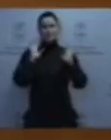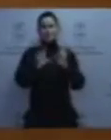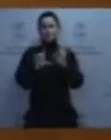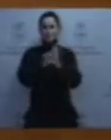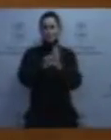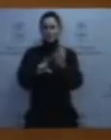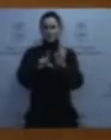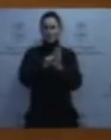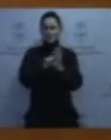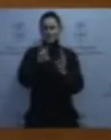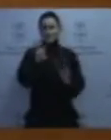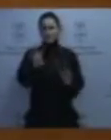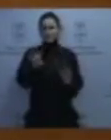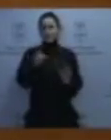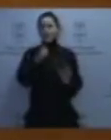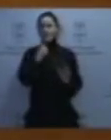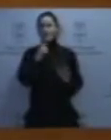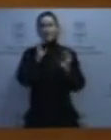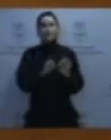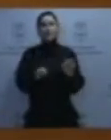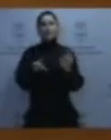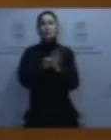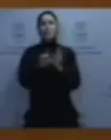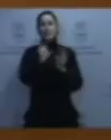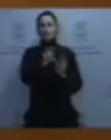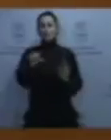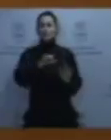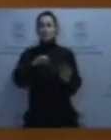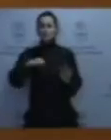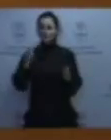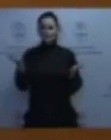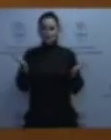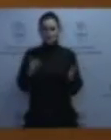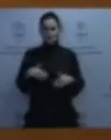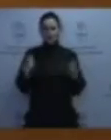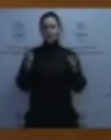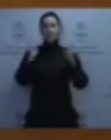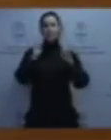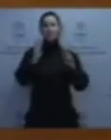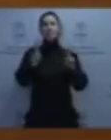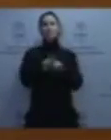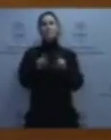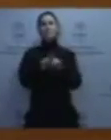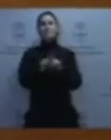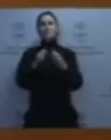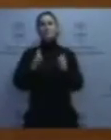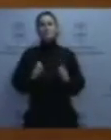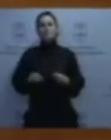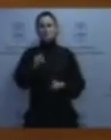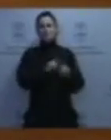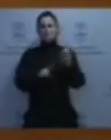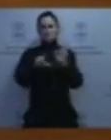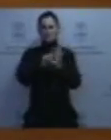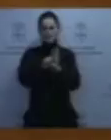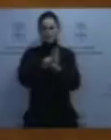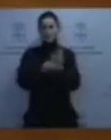ley estatal y la falta de legislación autonómica. Pues, como ven, este tremendo contratiempo legal